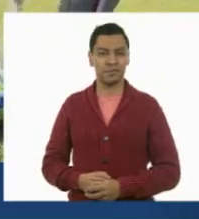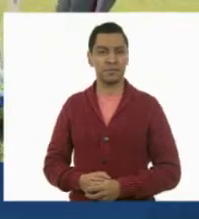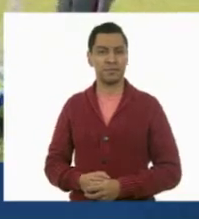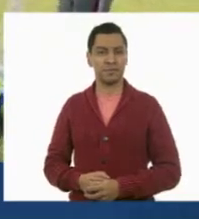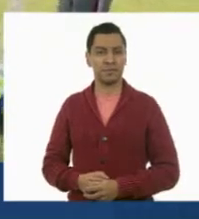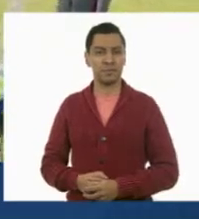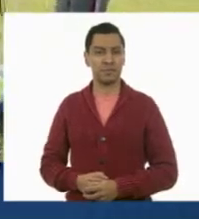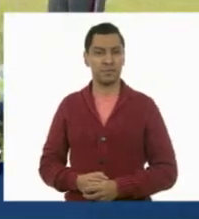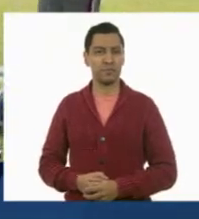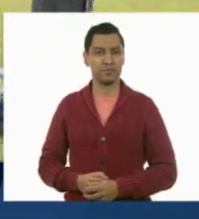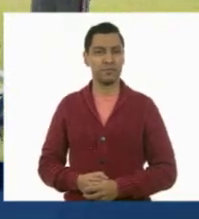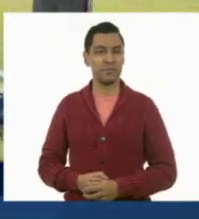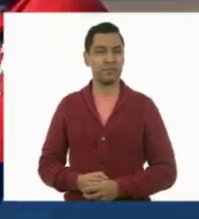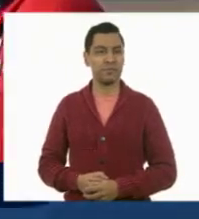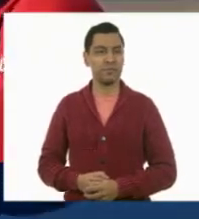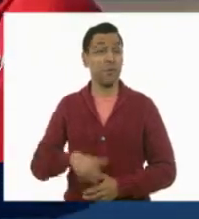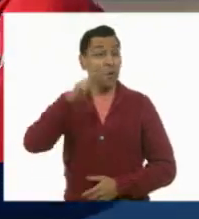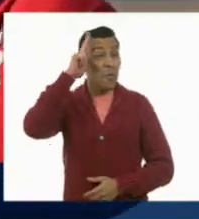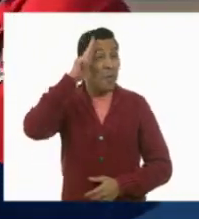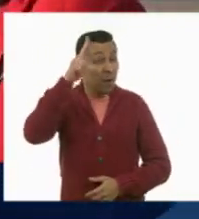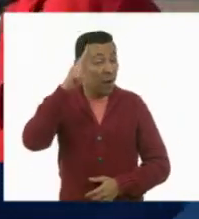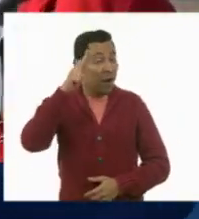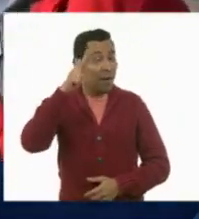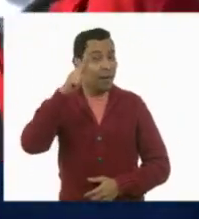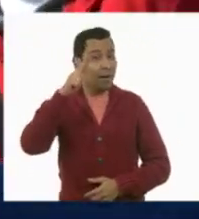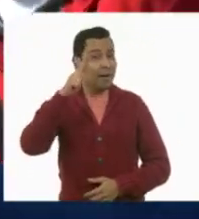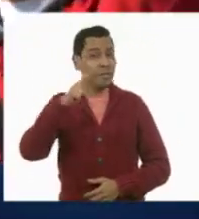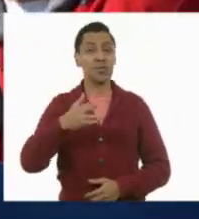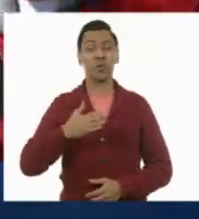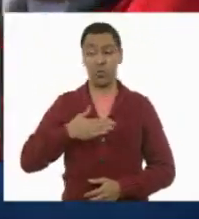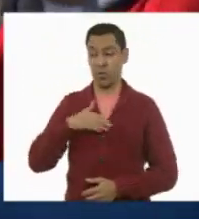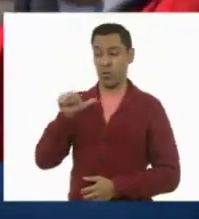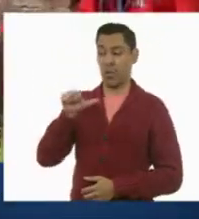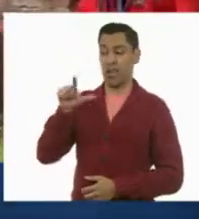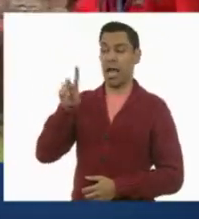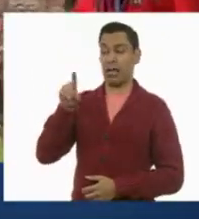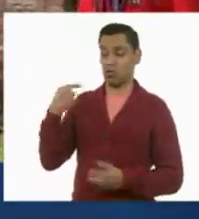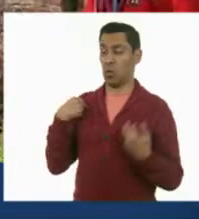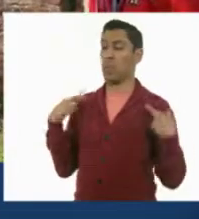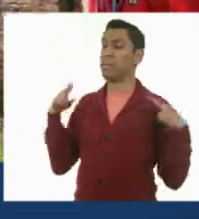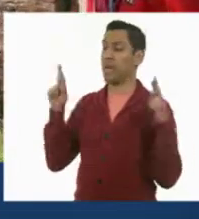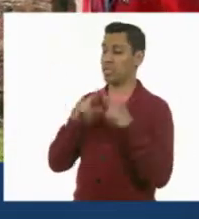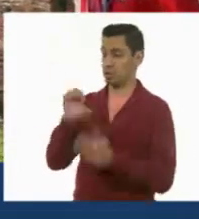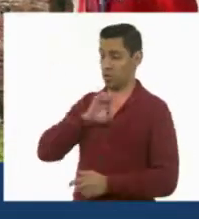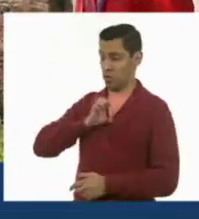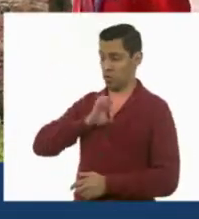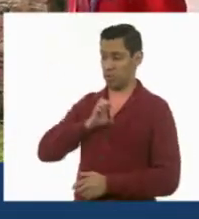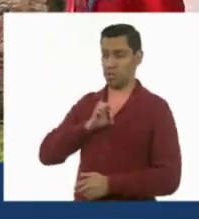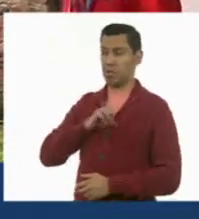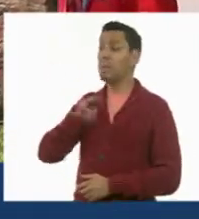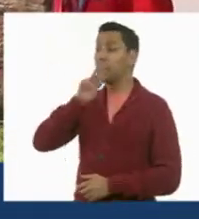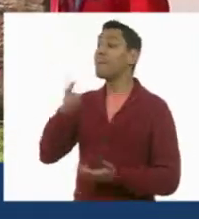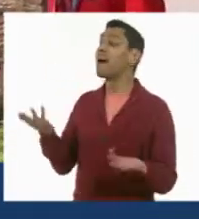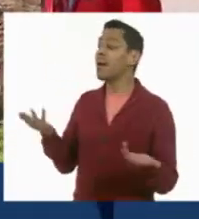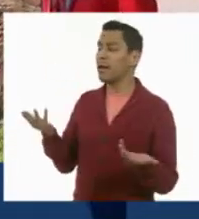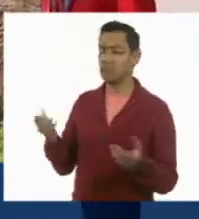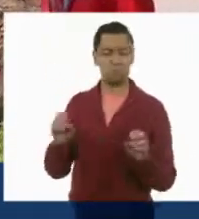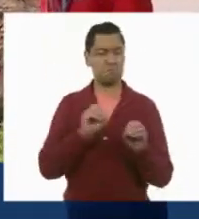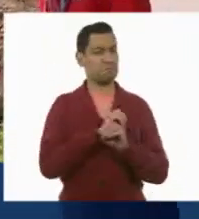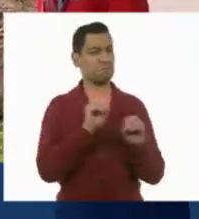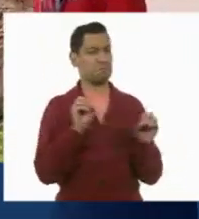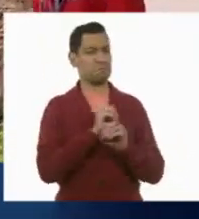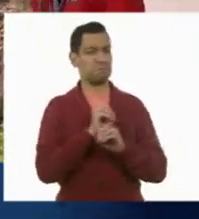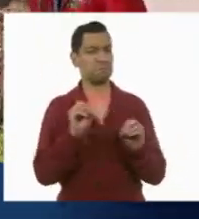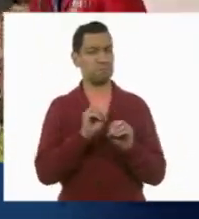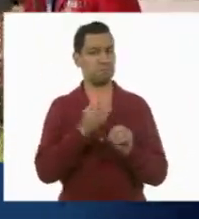Hola. Hola, Brandon. Yo soy Aldo, tu entrenador. ¿Y tu mamá? ¿No vino? No, no vino. Yo vine solo.